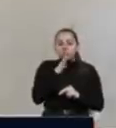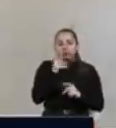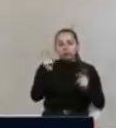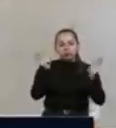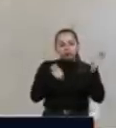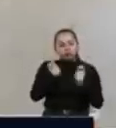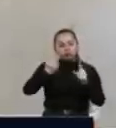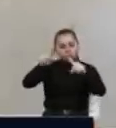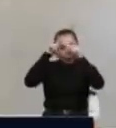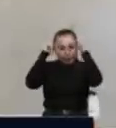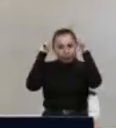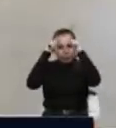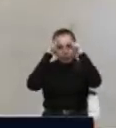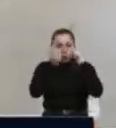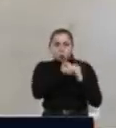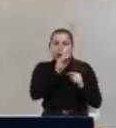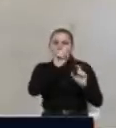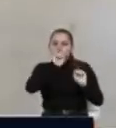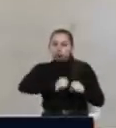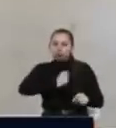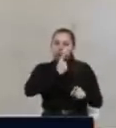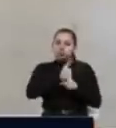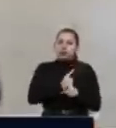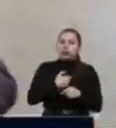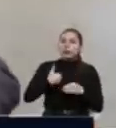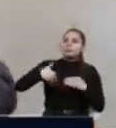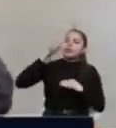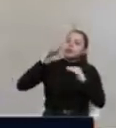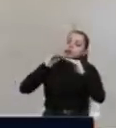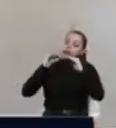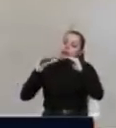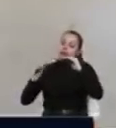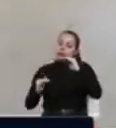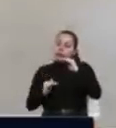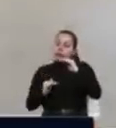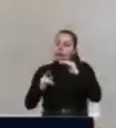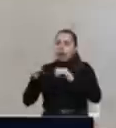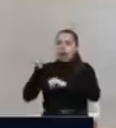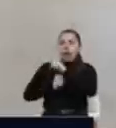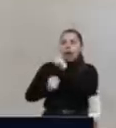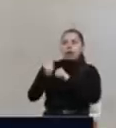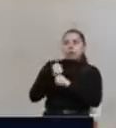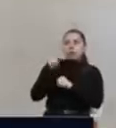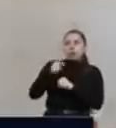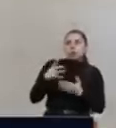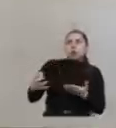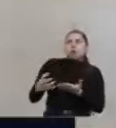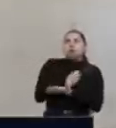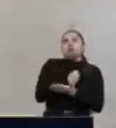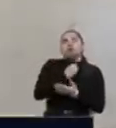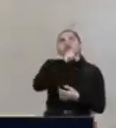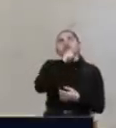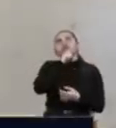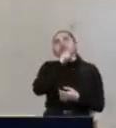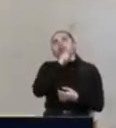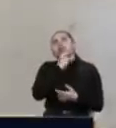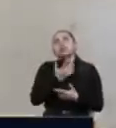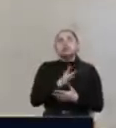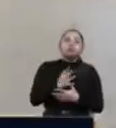metas, se busca más por debajo. Dicen, si el año pasado se decomisaron